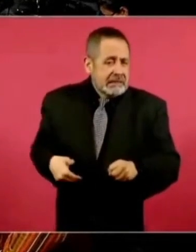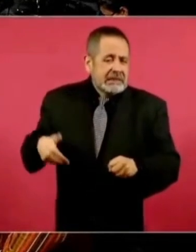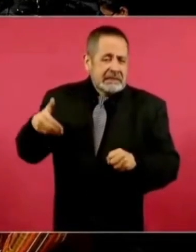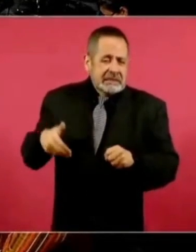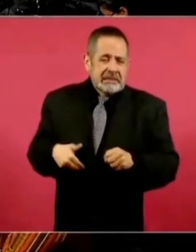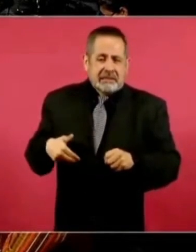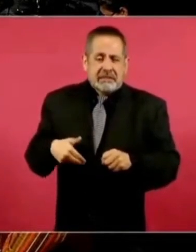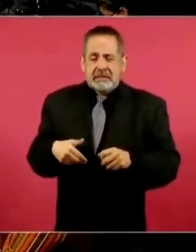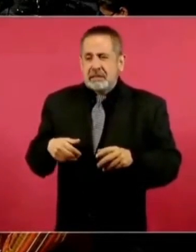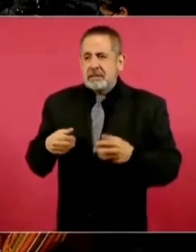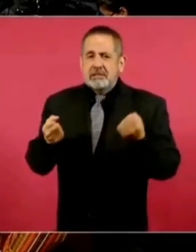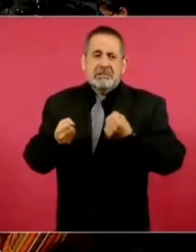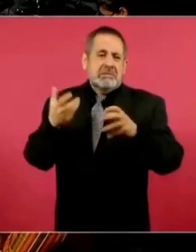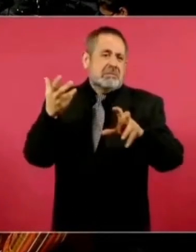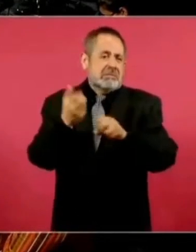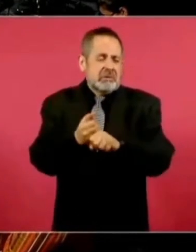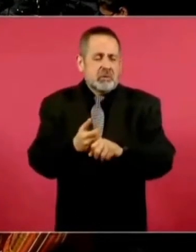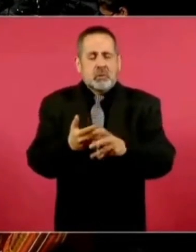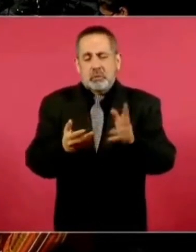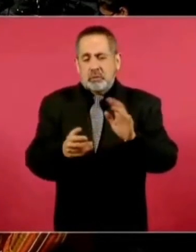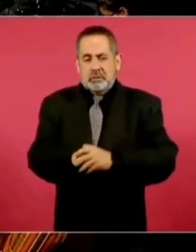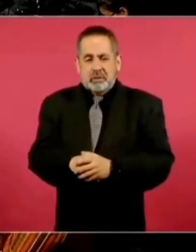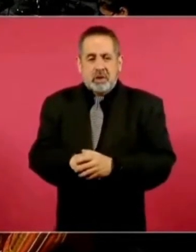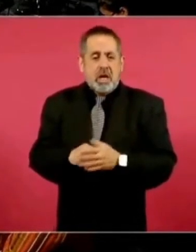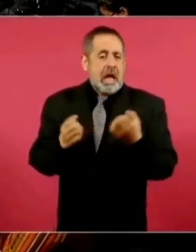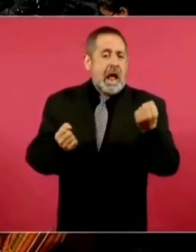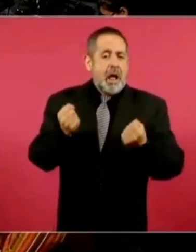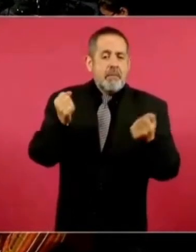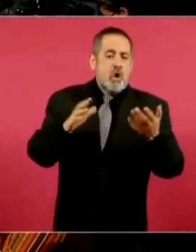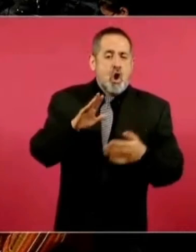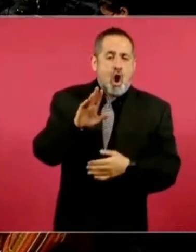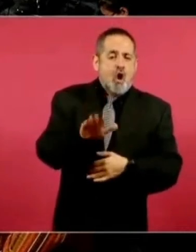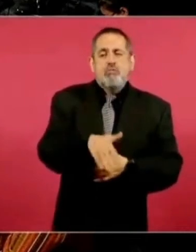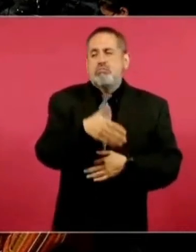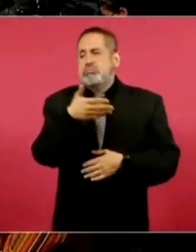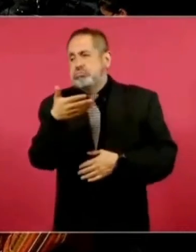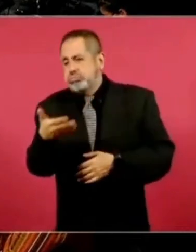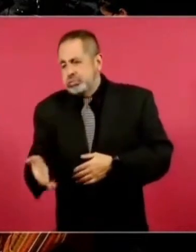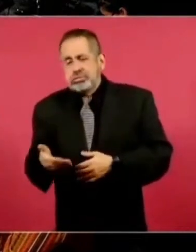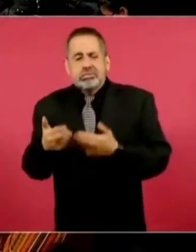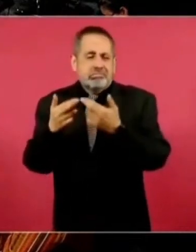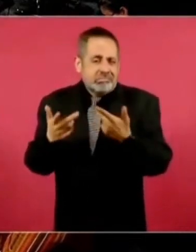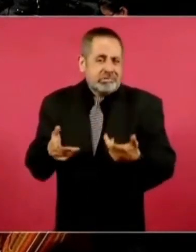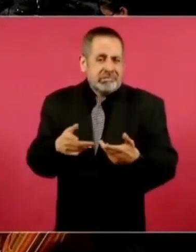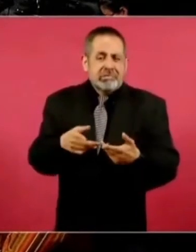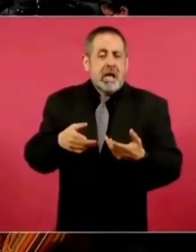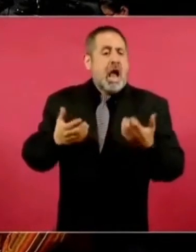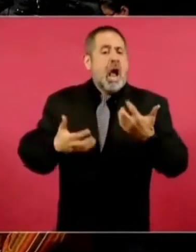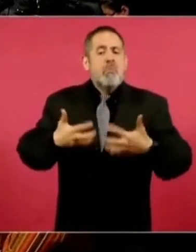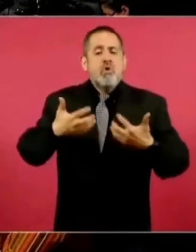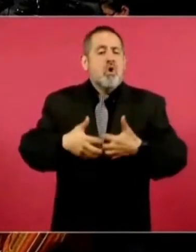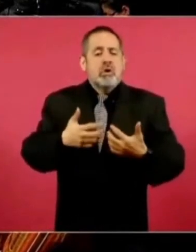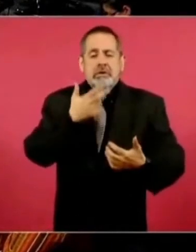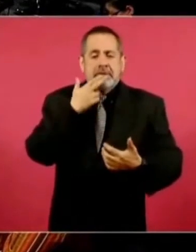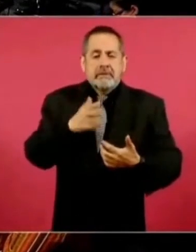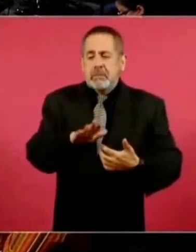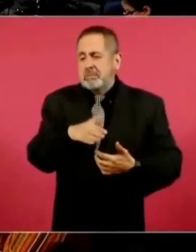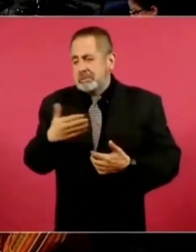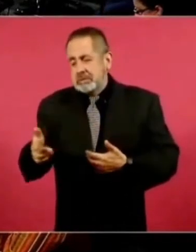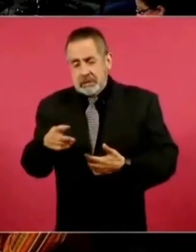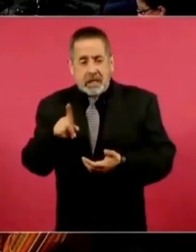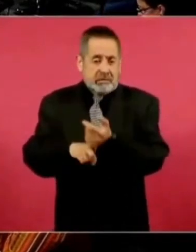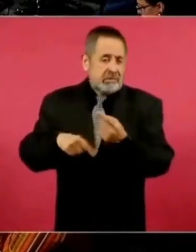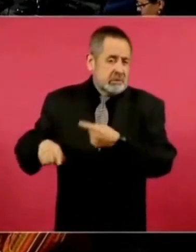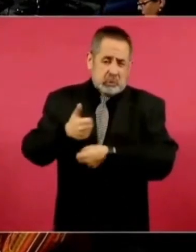de tránsito. Por capturas, por mal estado de los camiones y demás, sufren